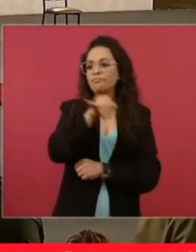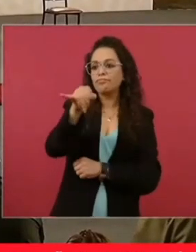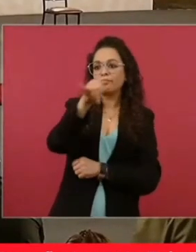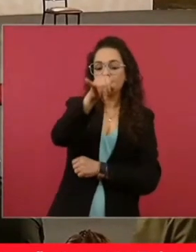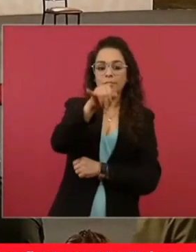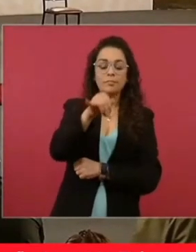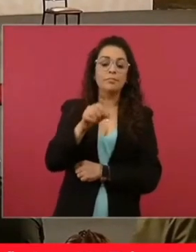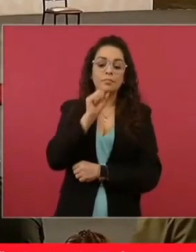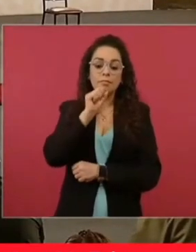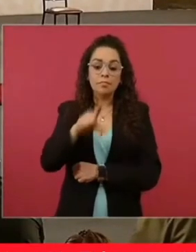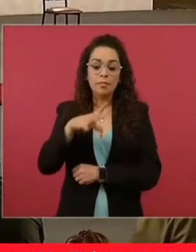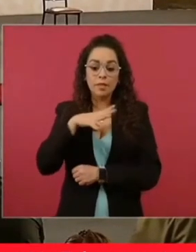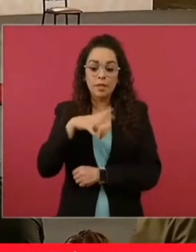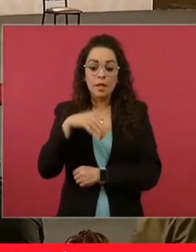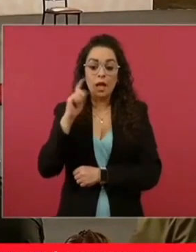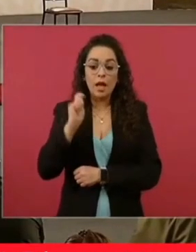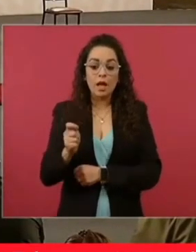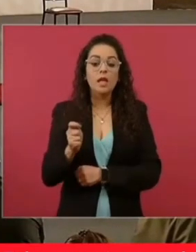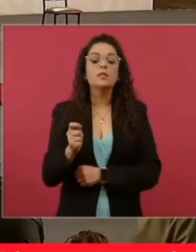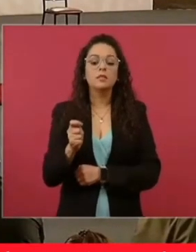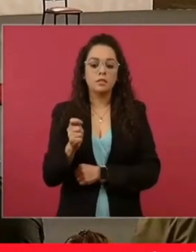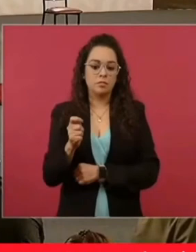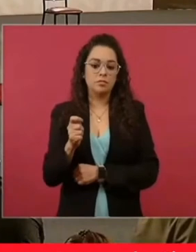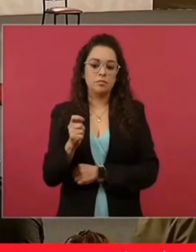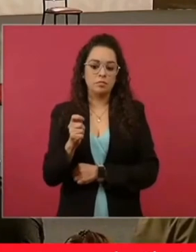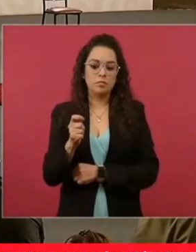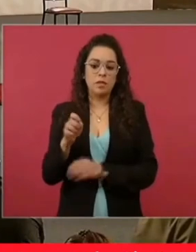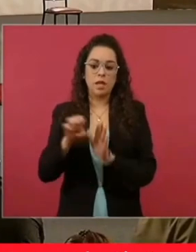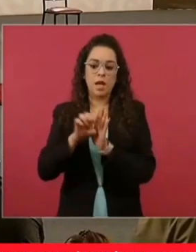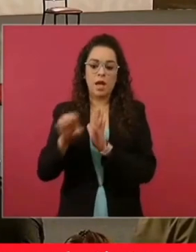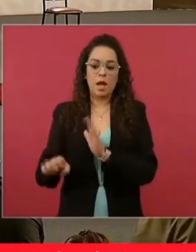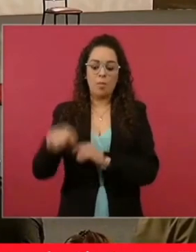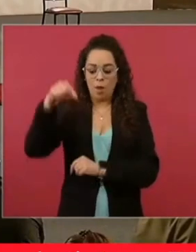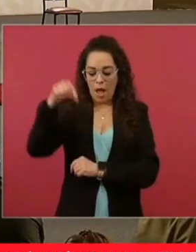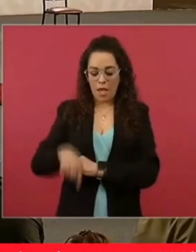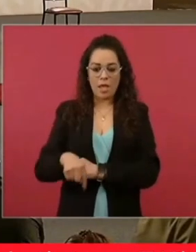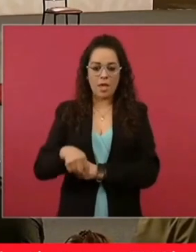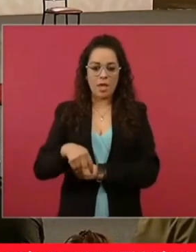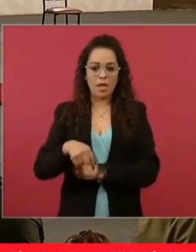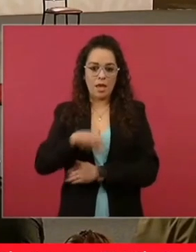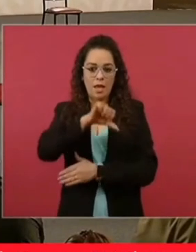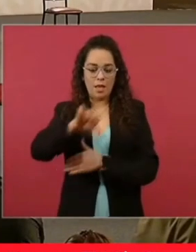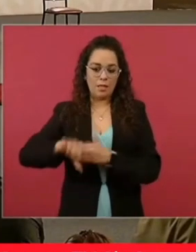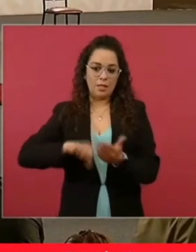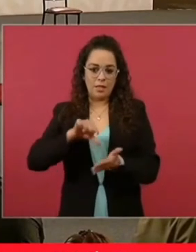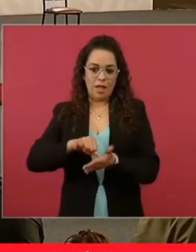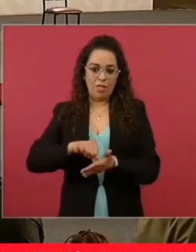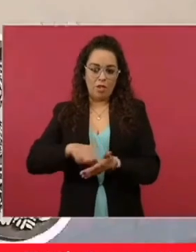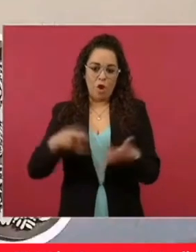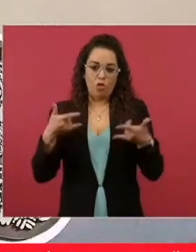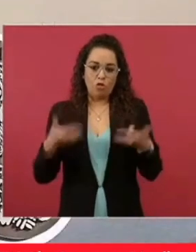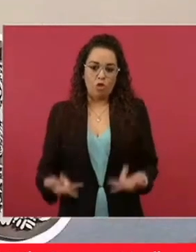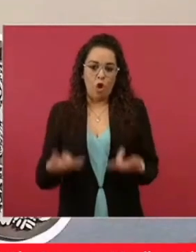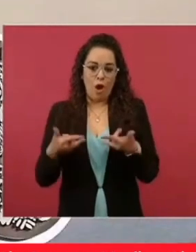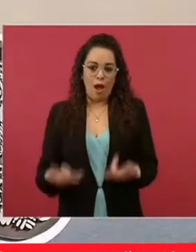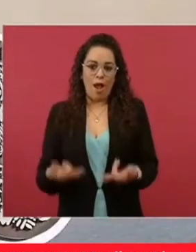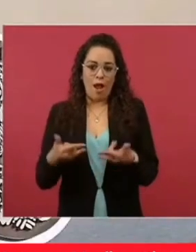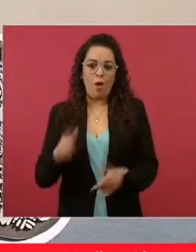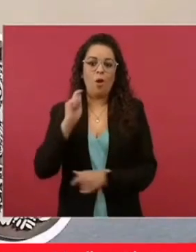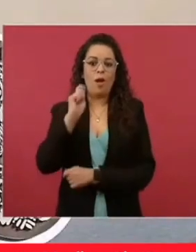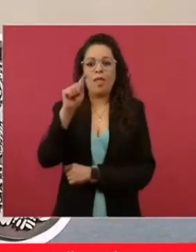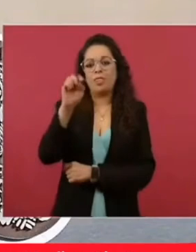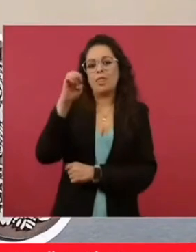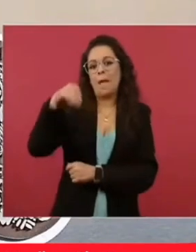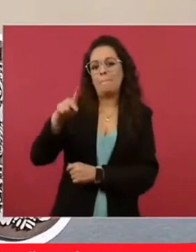enclavadas en las áreas urbanas Como aquí la del Templo mayor esto ocurre también en la Península y nos vamos a